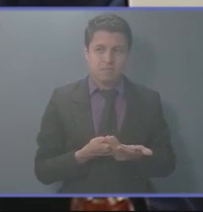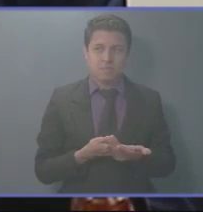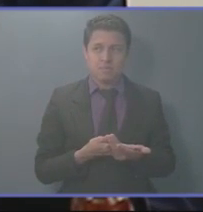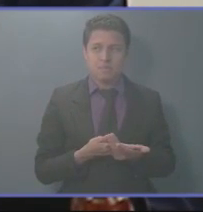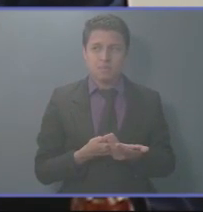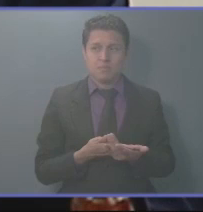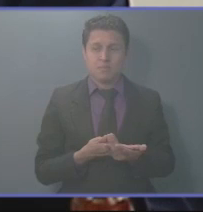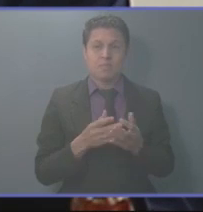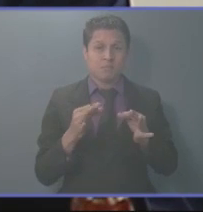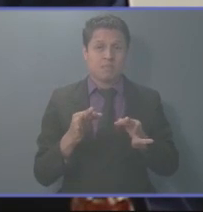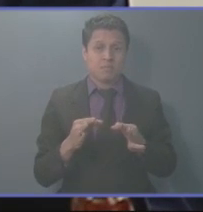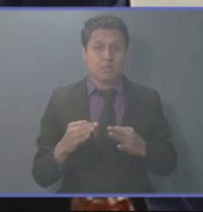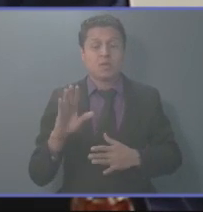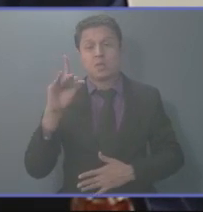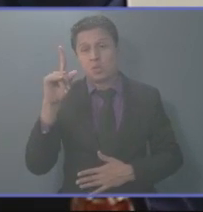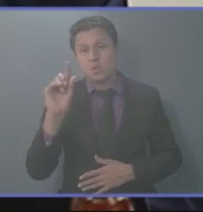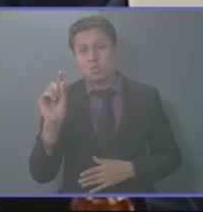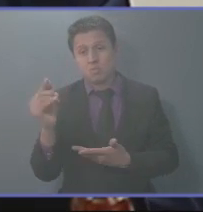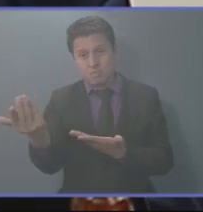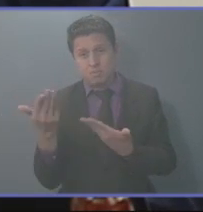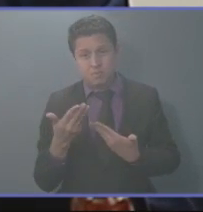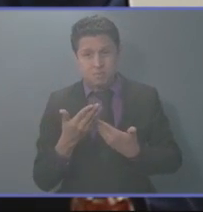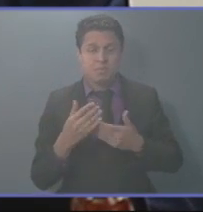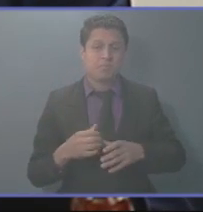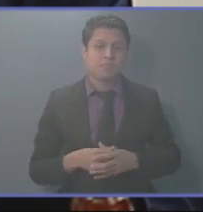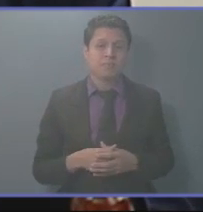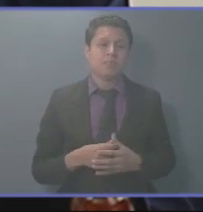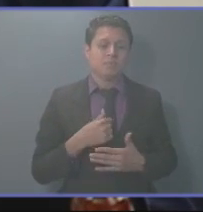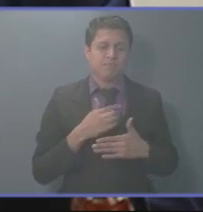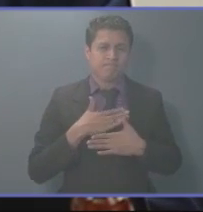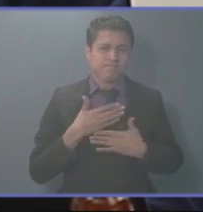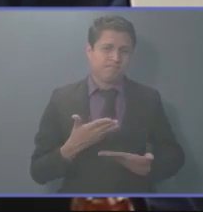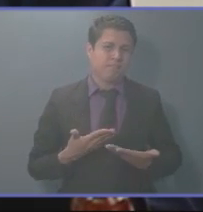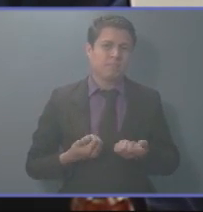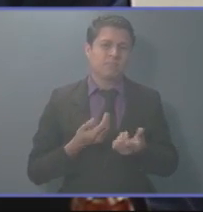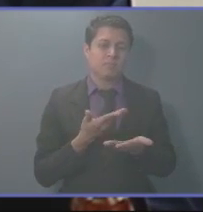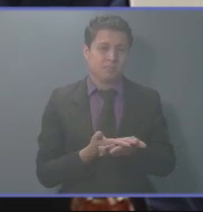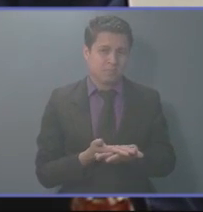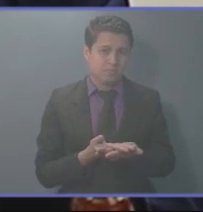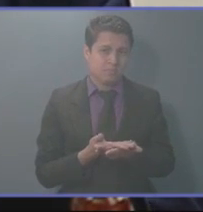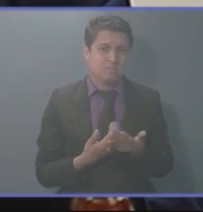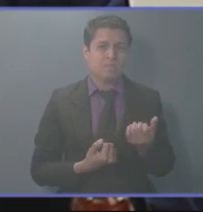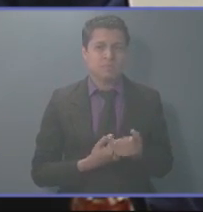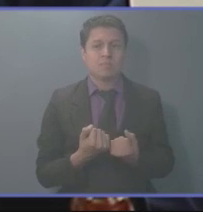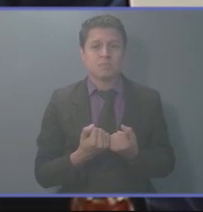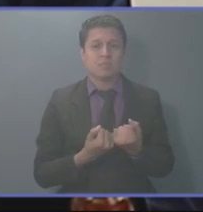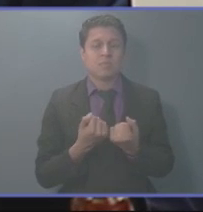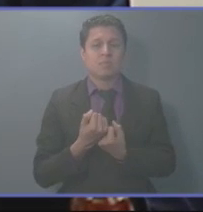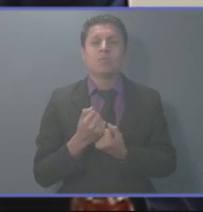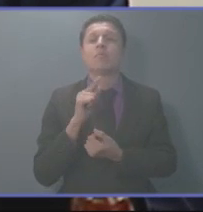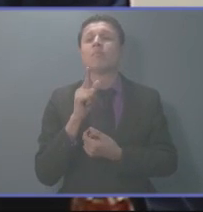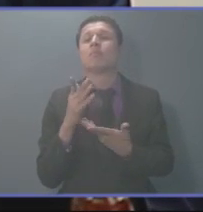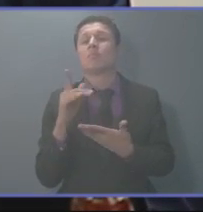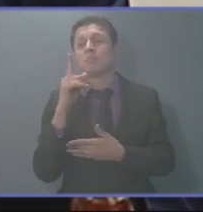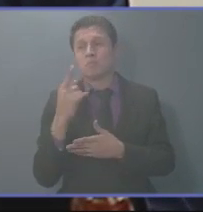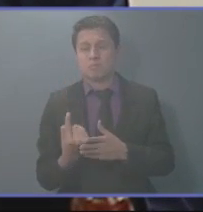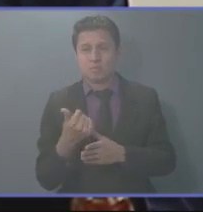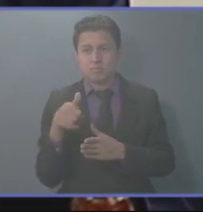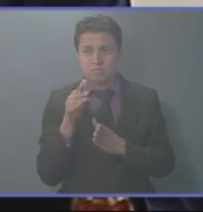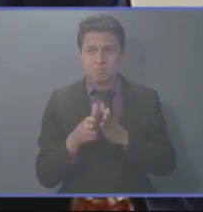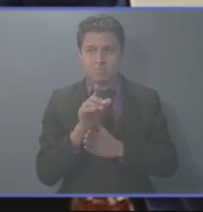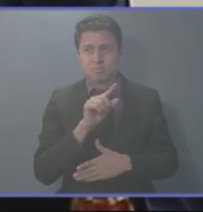más en la medida que Dios me permita. Me ofrezco a apoyar para que el Seguro Social